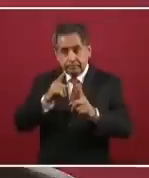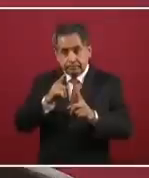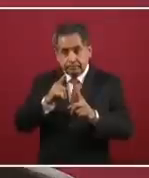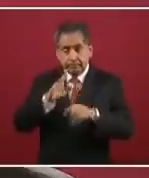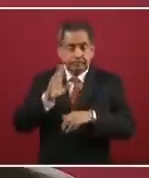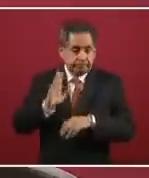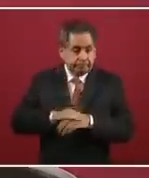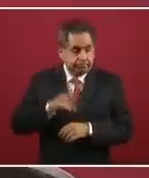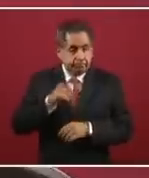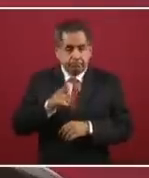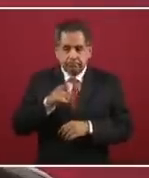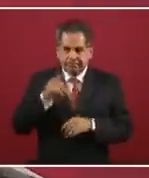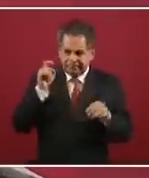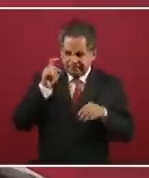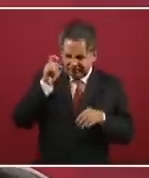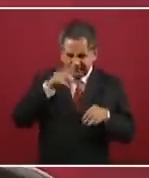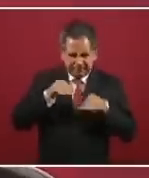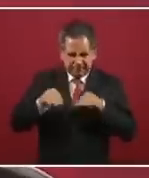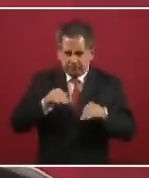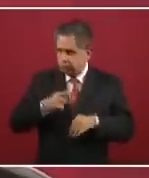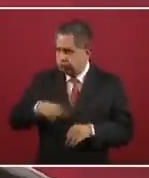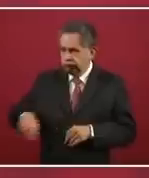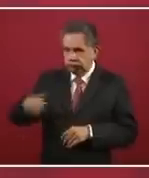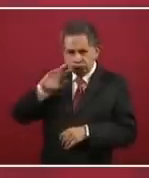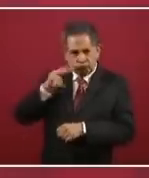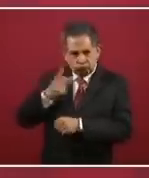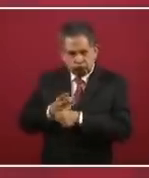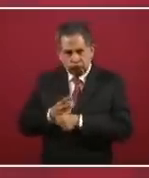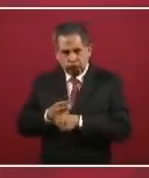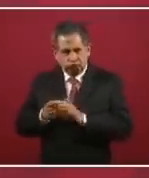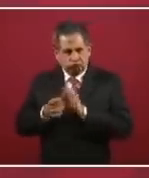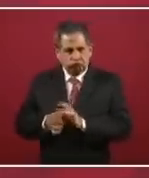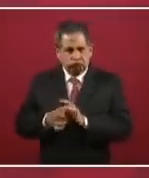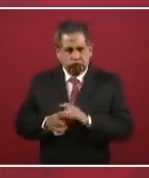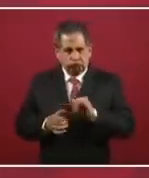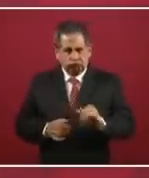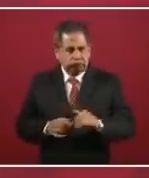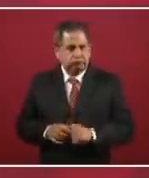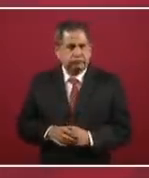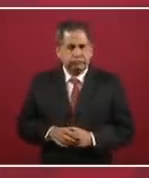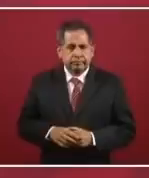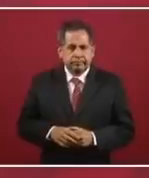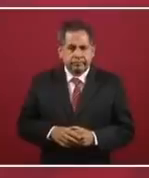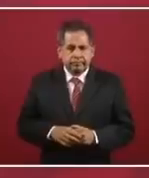más trabajo y voluntad y compromiso tenemos que empeñar. Entonces,